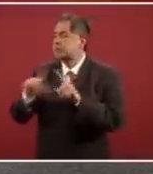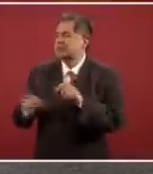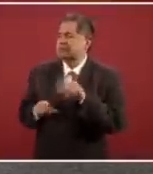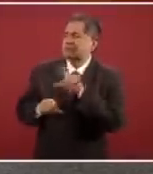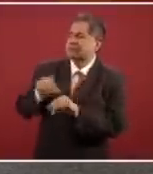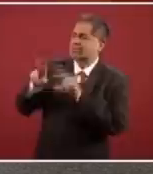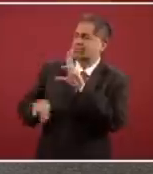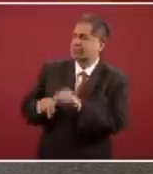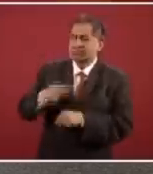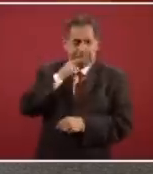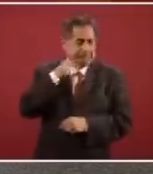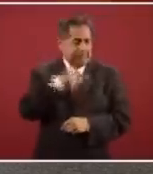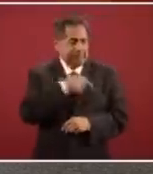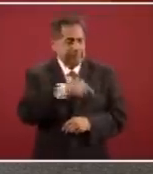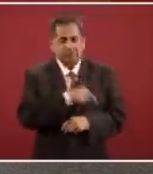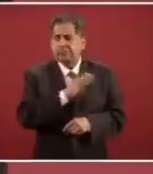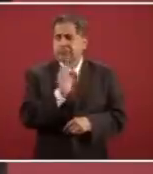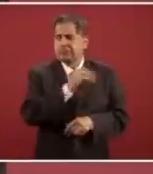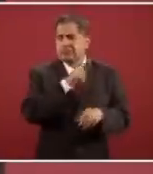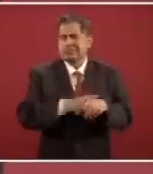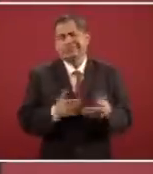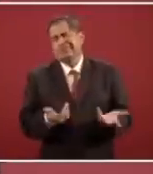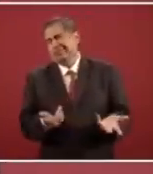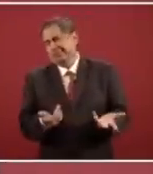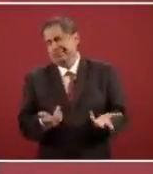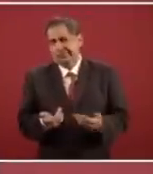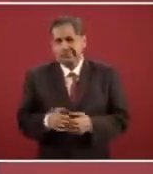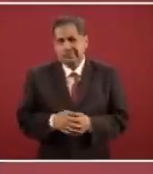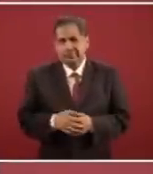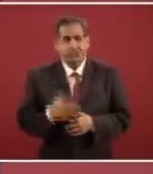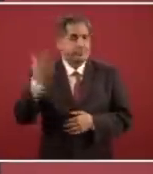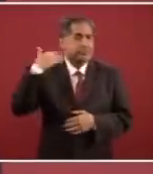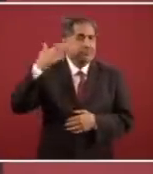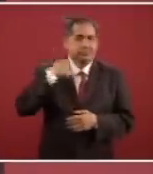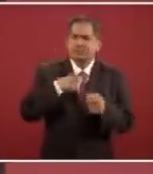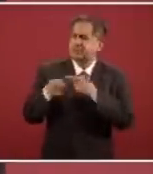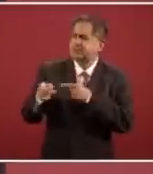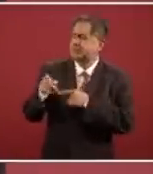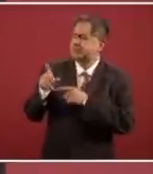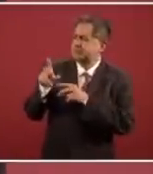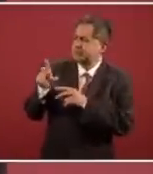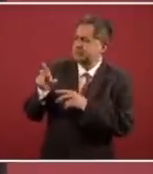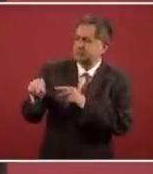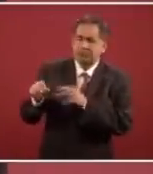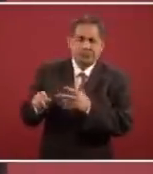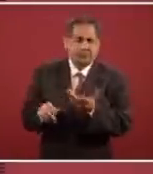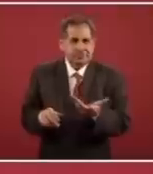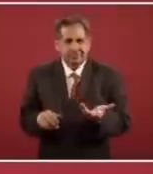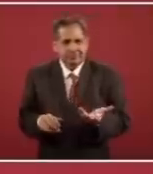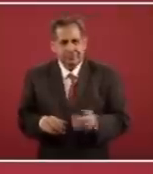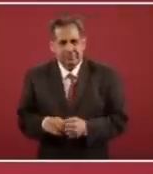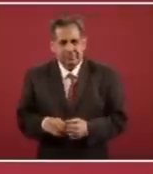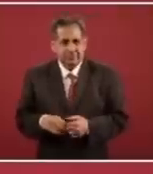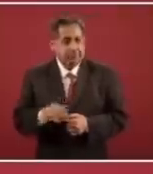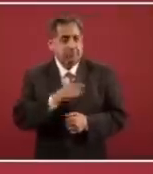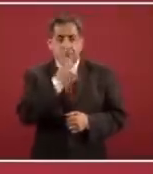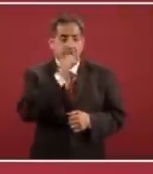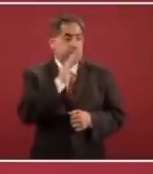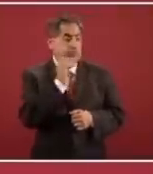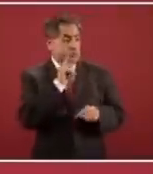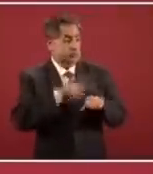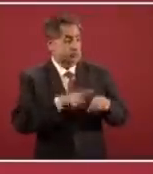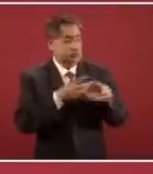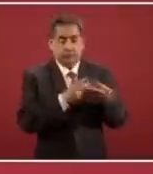que por qué una institución como la Policía Federal iba a desaparecer